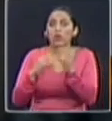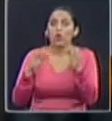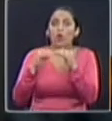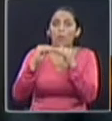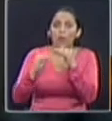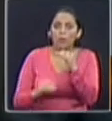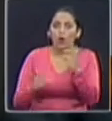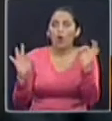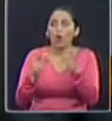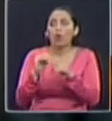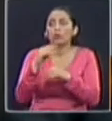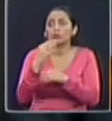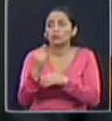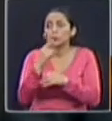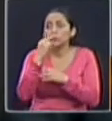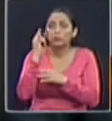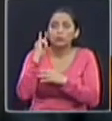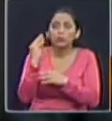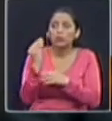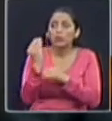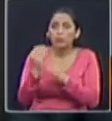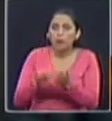víctima.